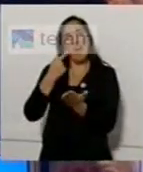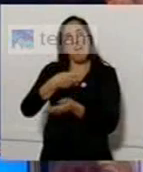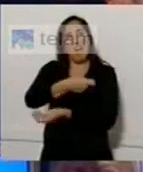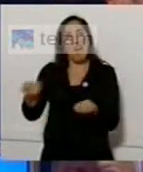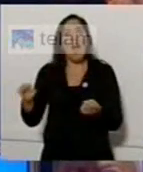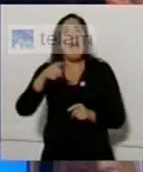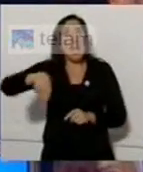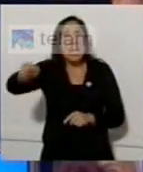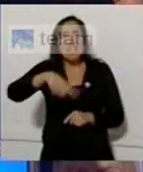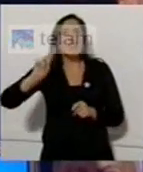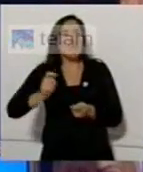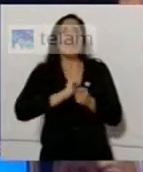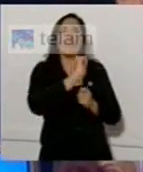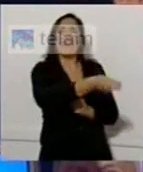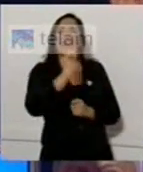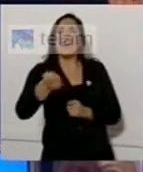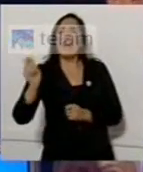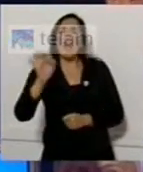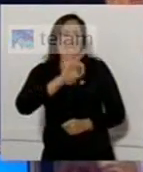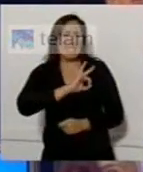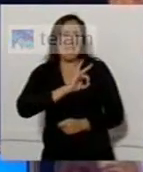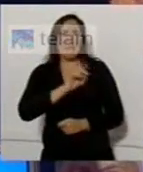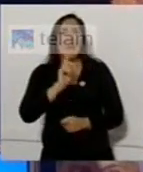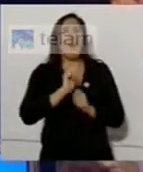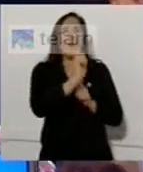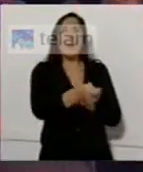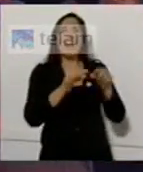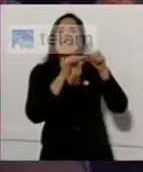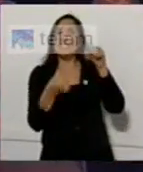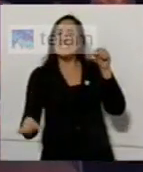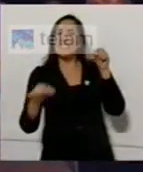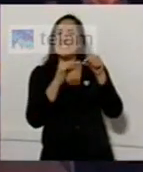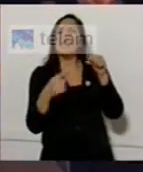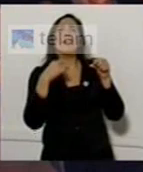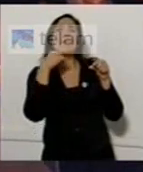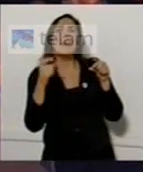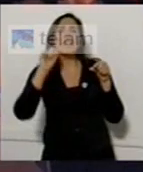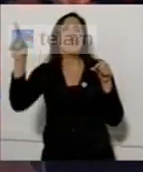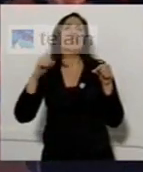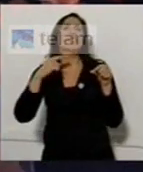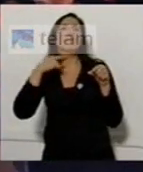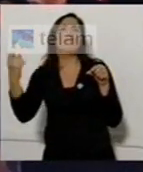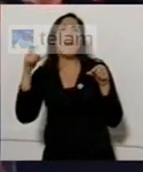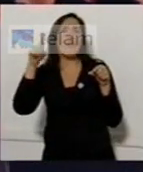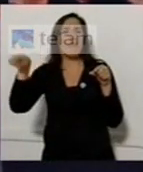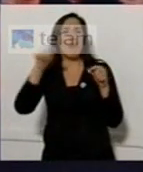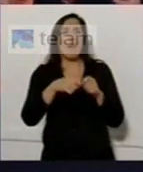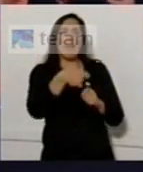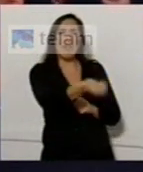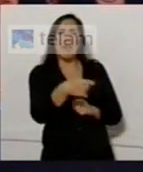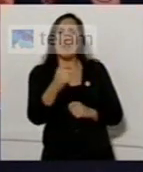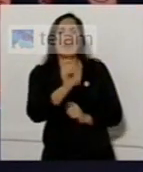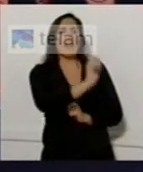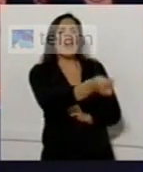Repartían escarapelas que en realidad eran cintas amarillas españolas, marcando a los que únicamente